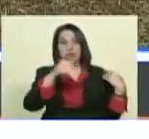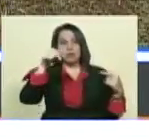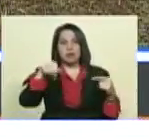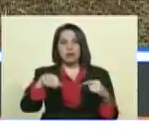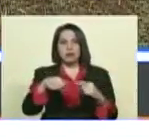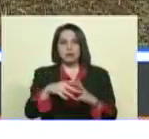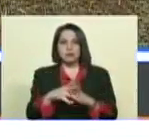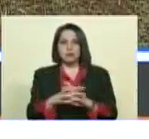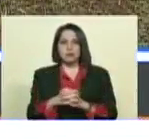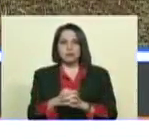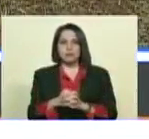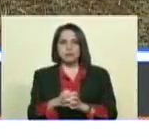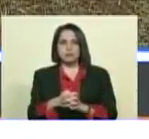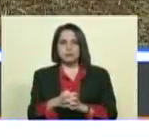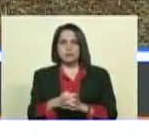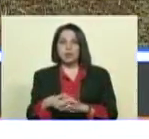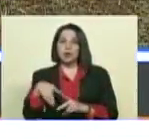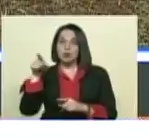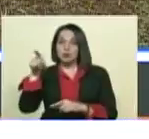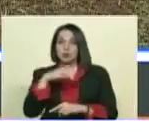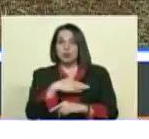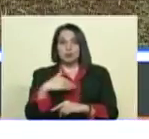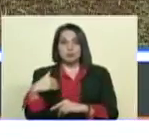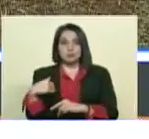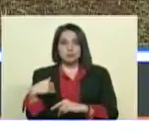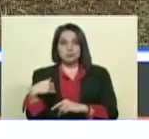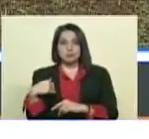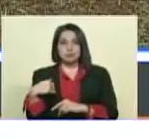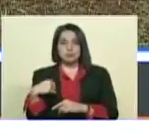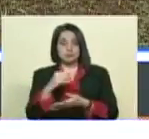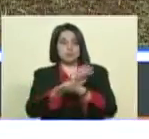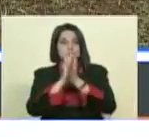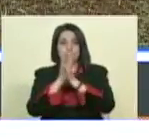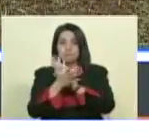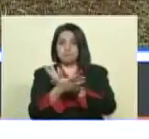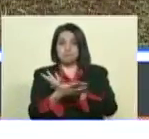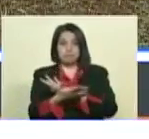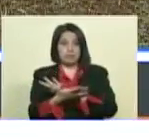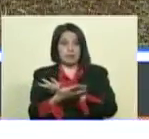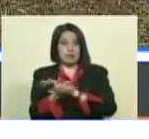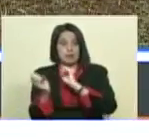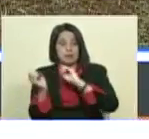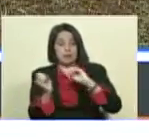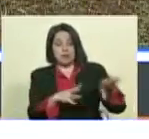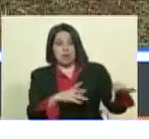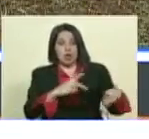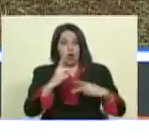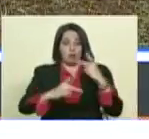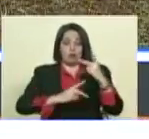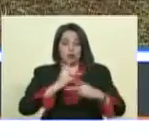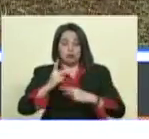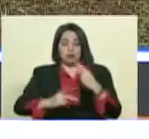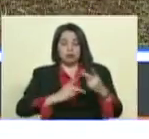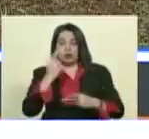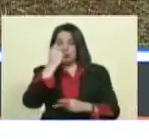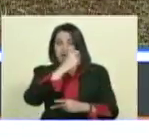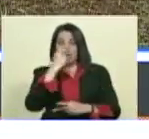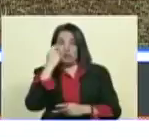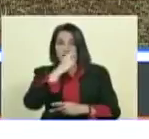digo, usted quiere acabar con la producción de droga y